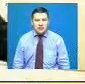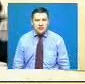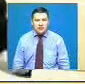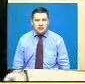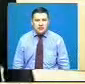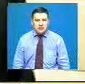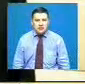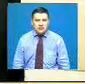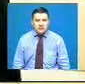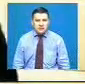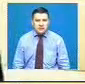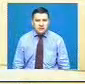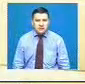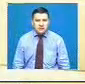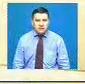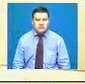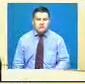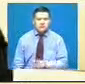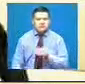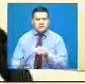¿Qué piensa el Banco de la República?